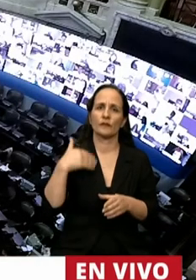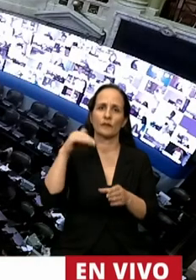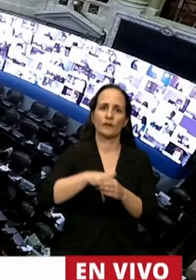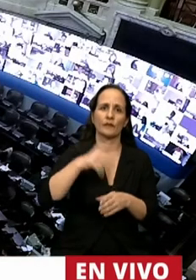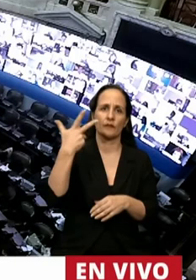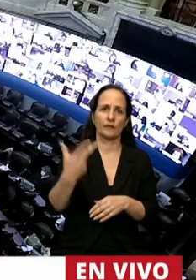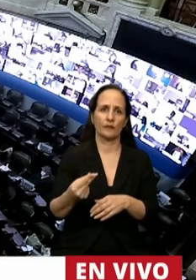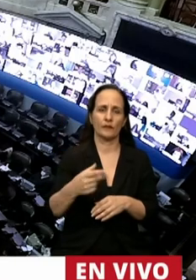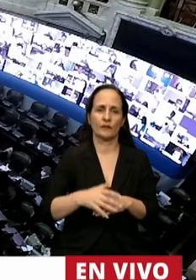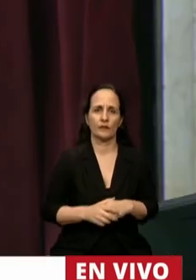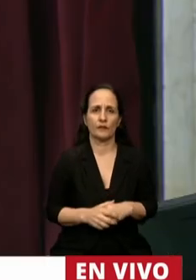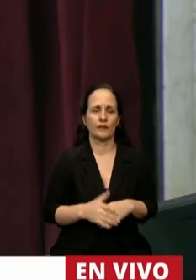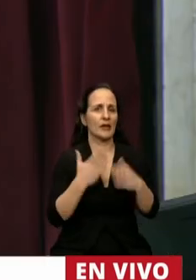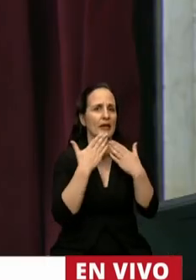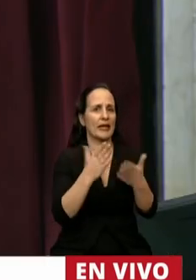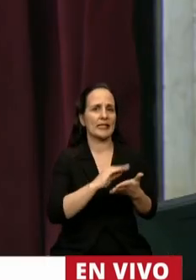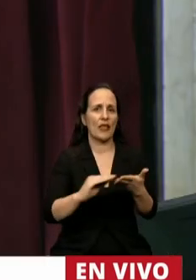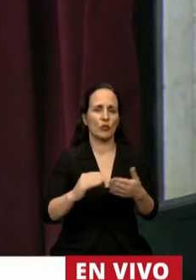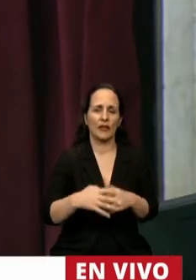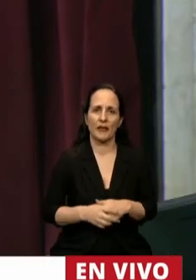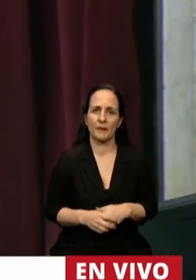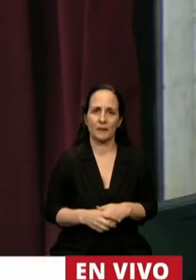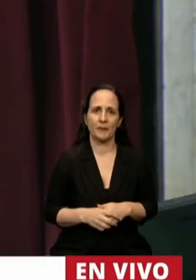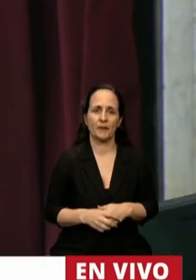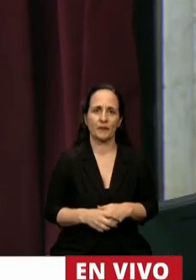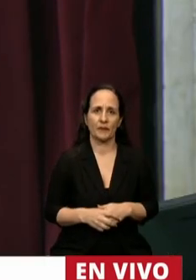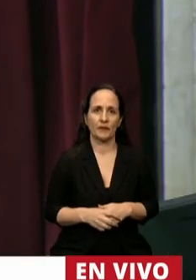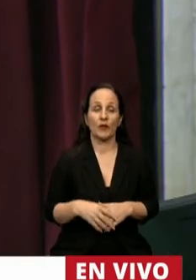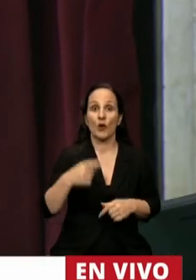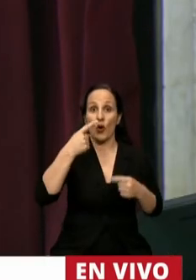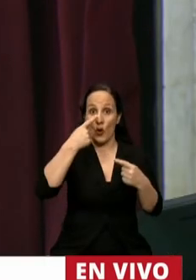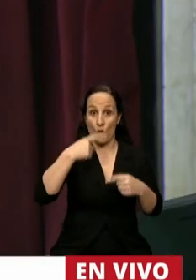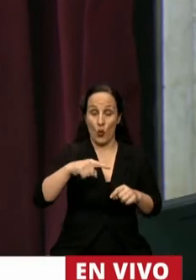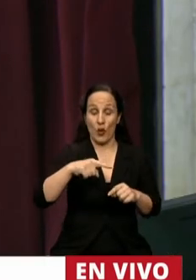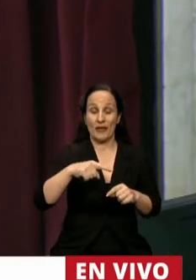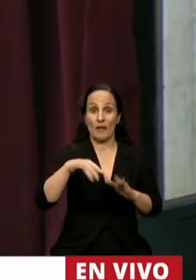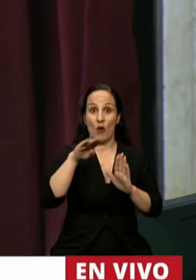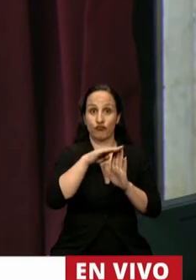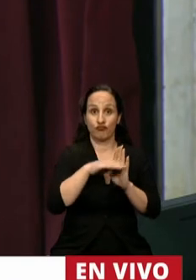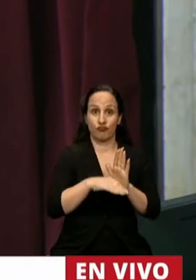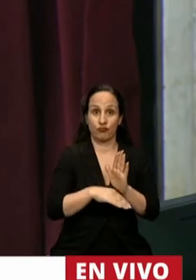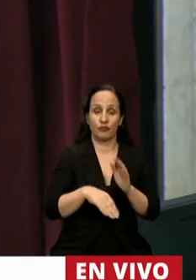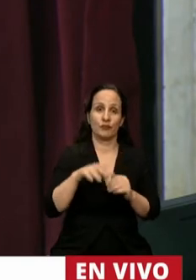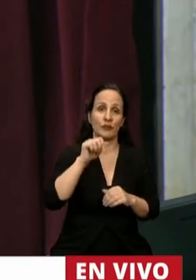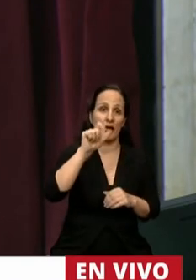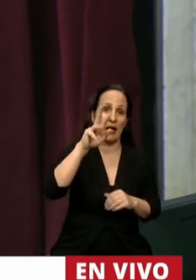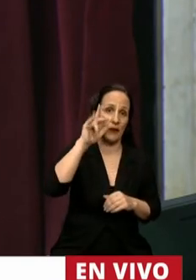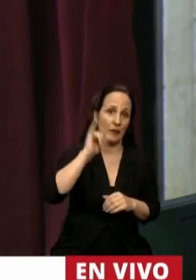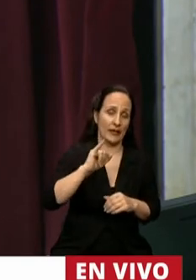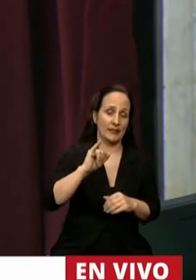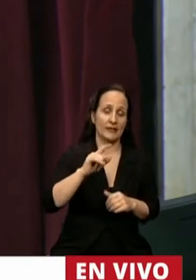Negativo, señor presidente. Gracias, diputada. Voy a hacer la última lectura. Diputado Álvarez